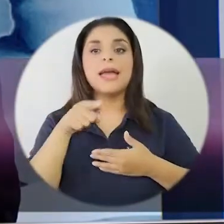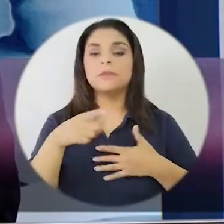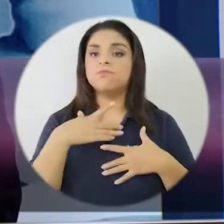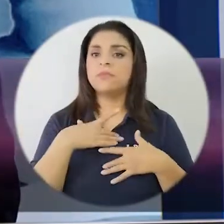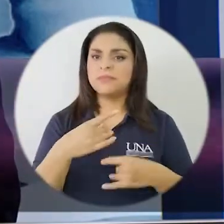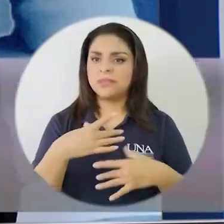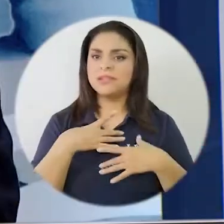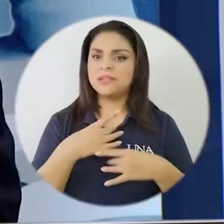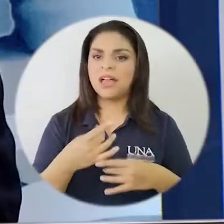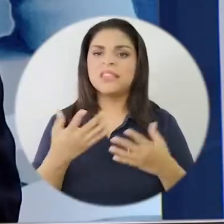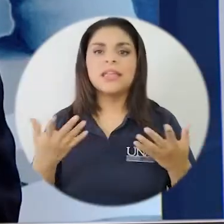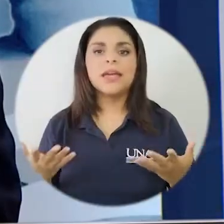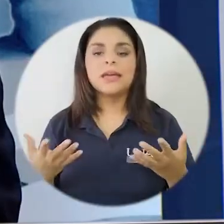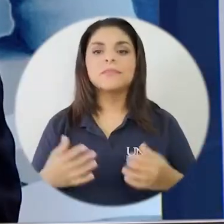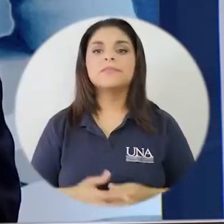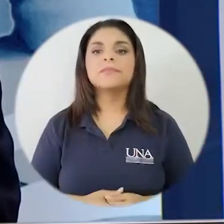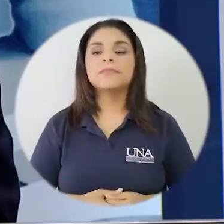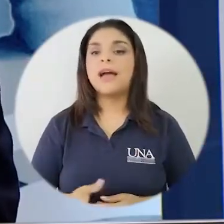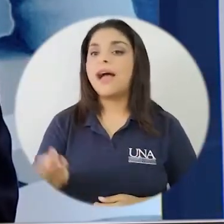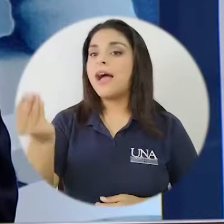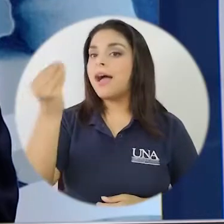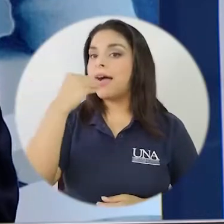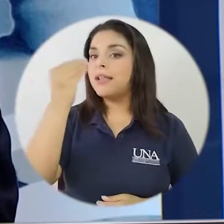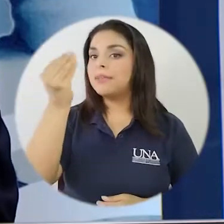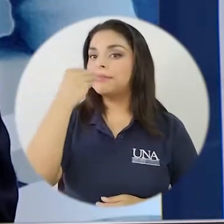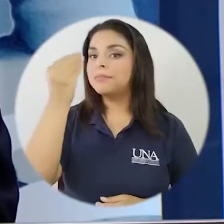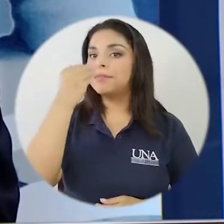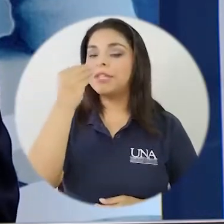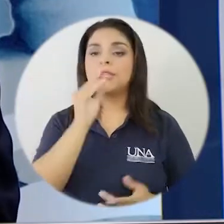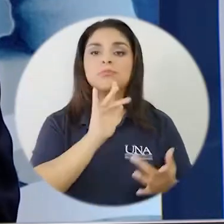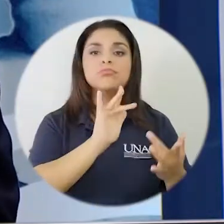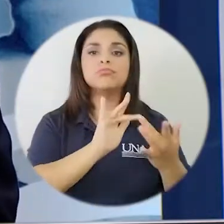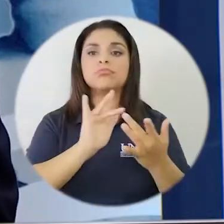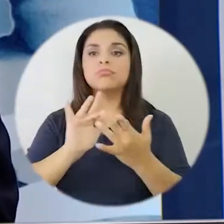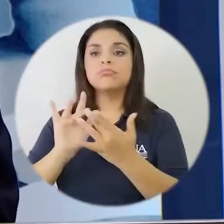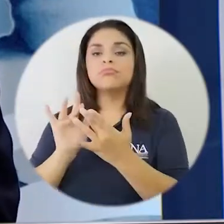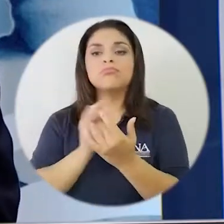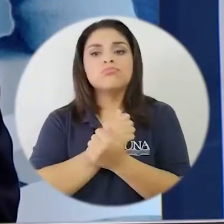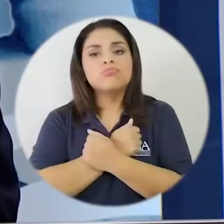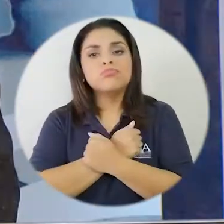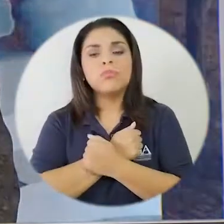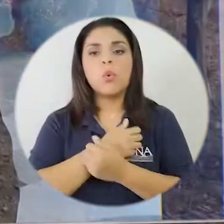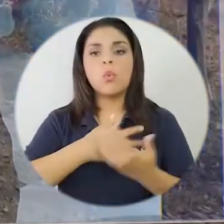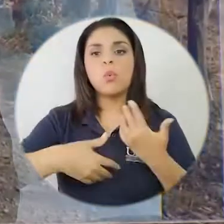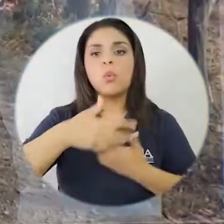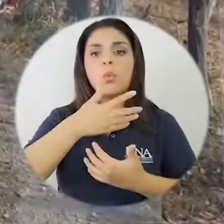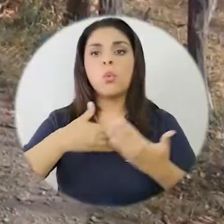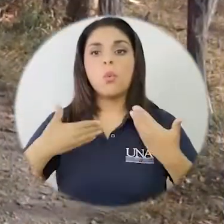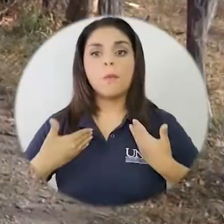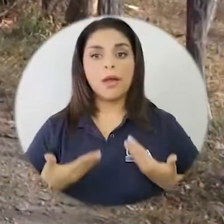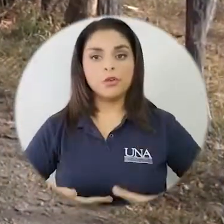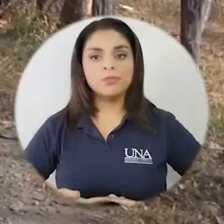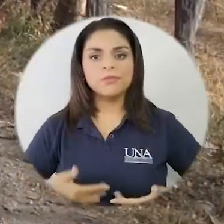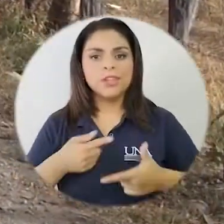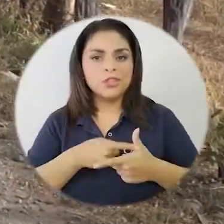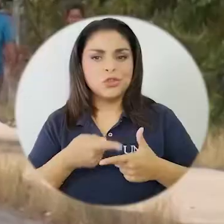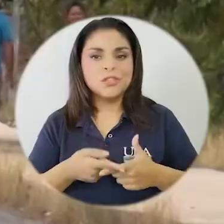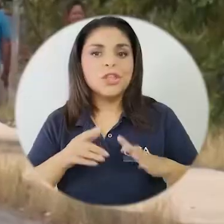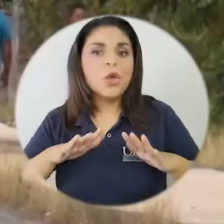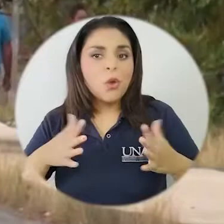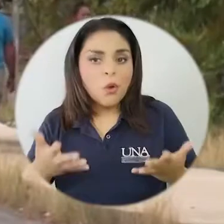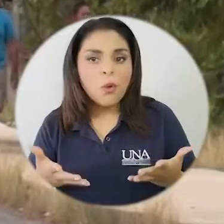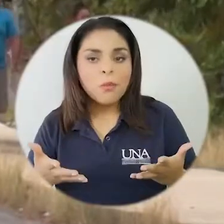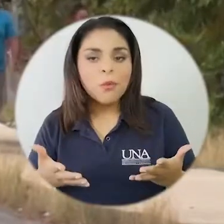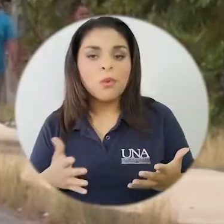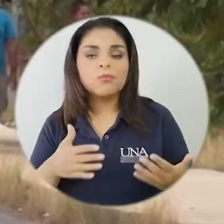de la longevidad, ¿verdad?, era la alimentación y el contacto humano, ¿verdad? Entonces, ¿cómo